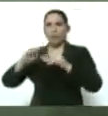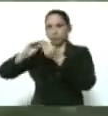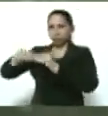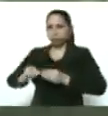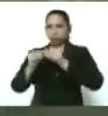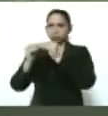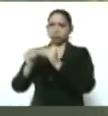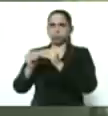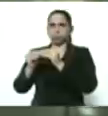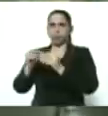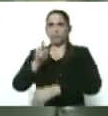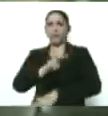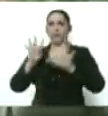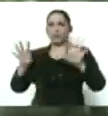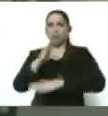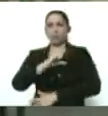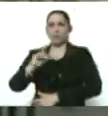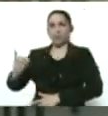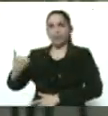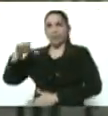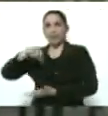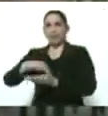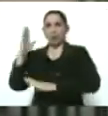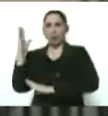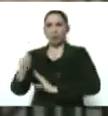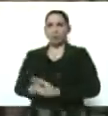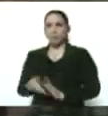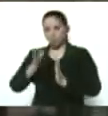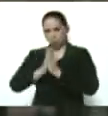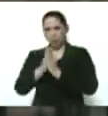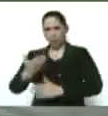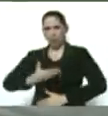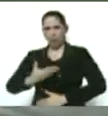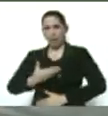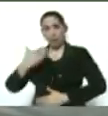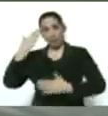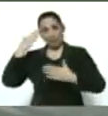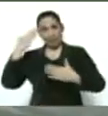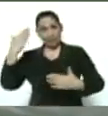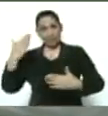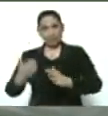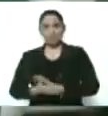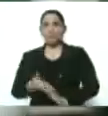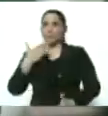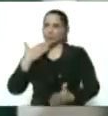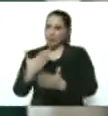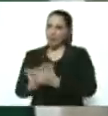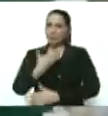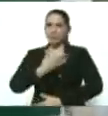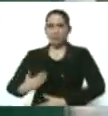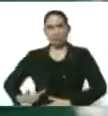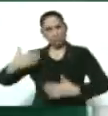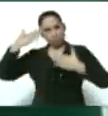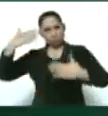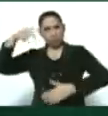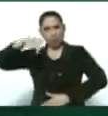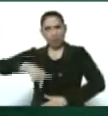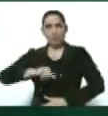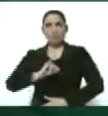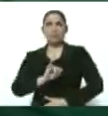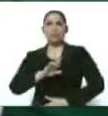recuperar los 29 CDI del estado Lara. Alcalde. Bueno, muchas gracias, almirante, presidente, un gran saludo desde